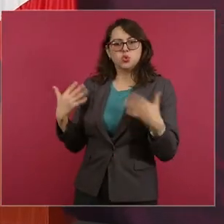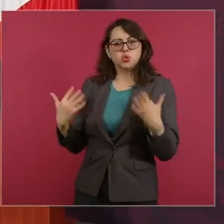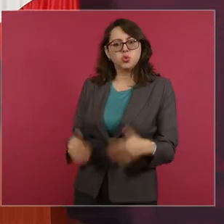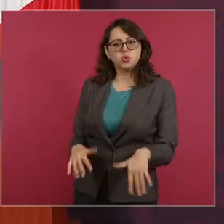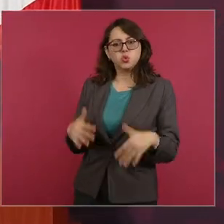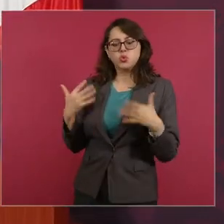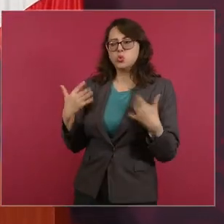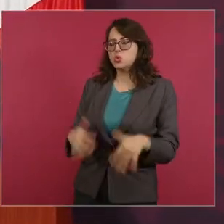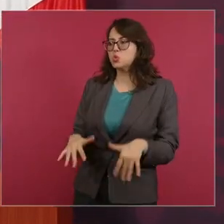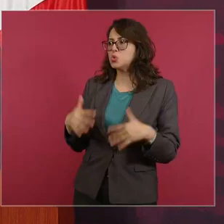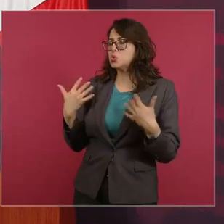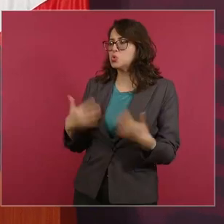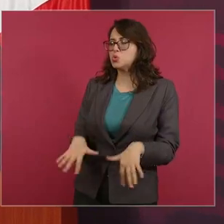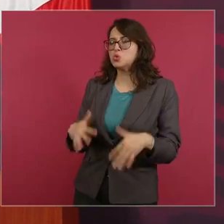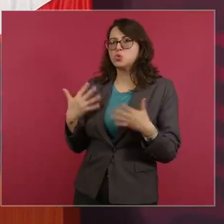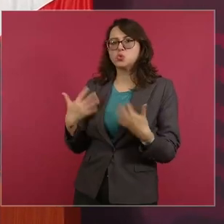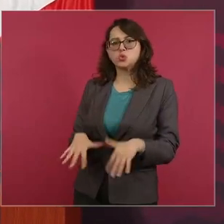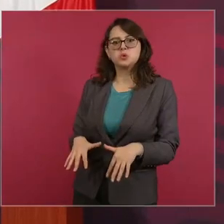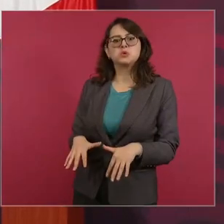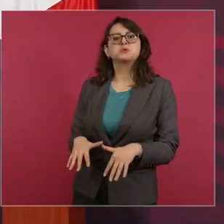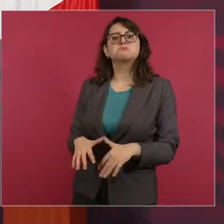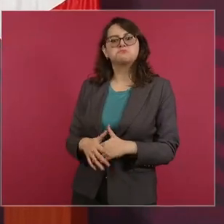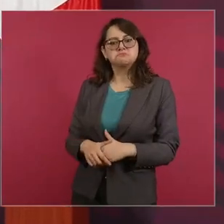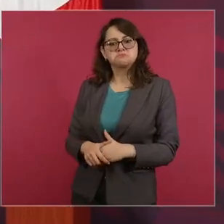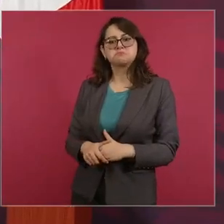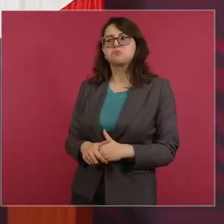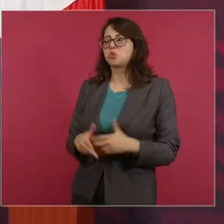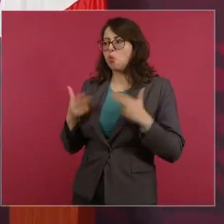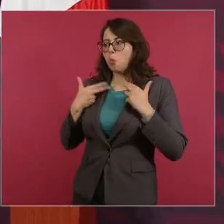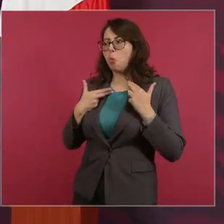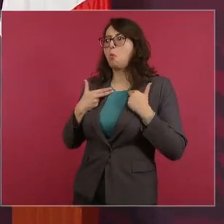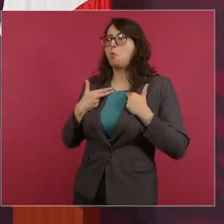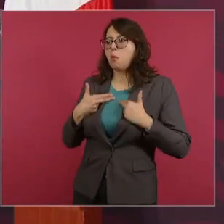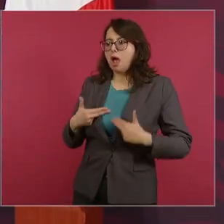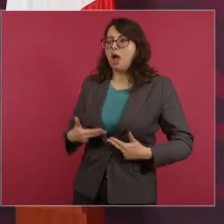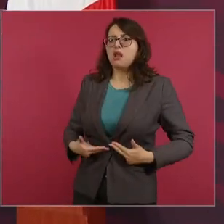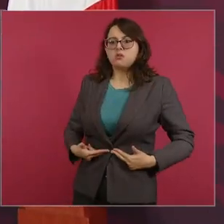una actitud humana